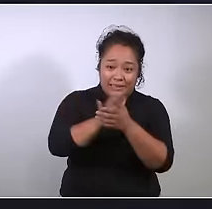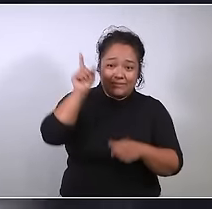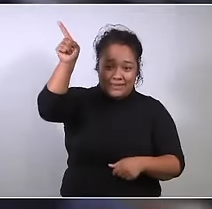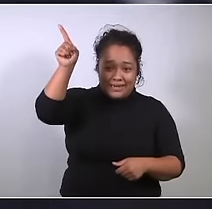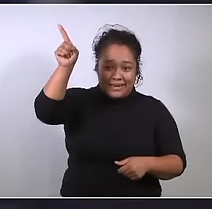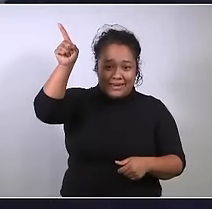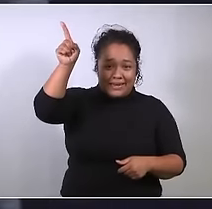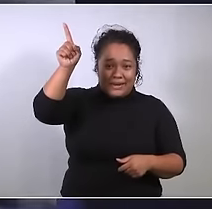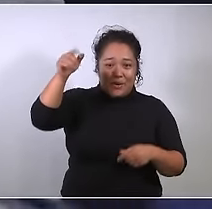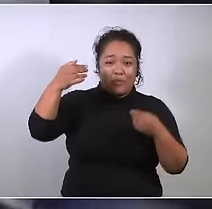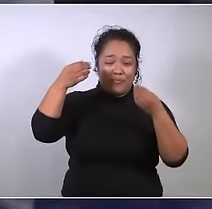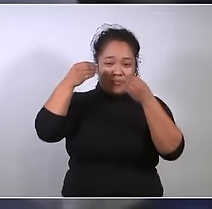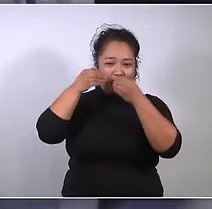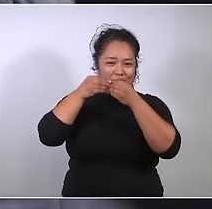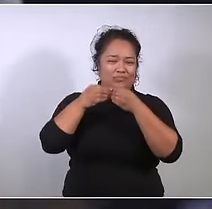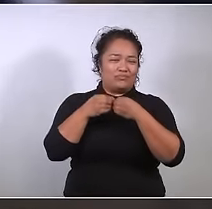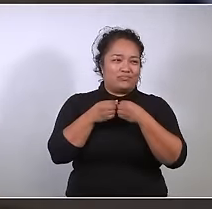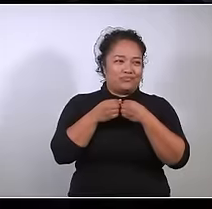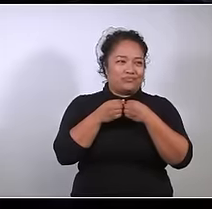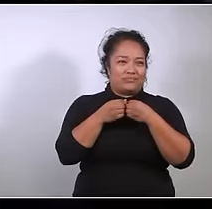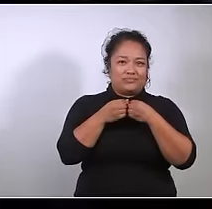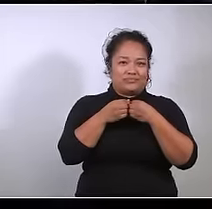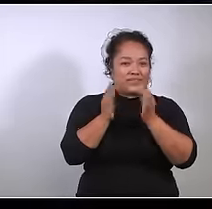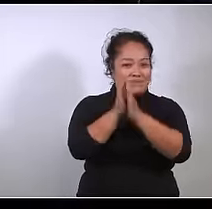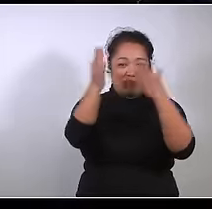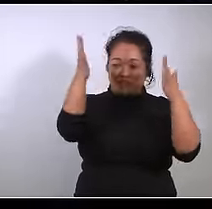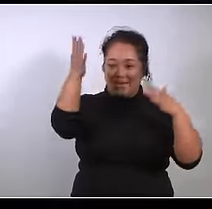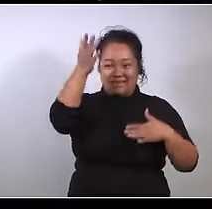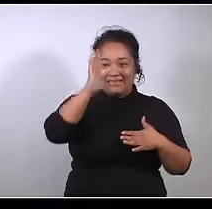Come on, somebody open up your mouth.